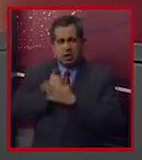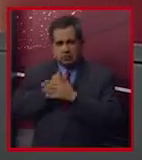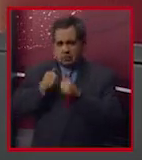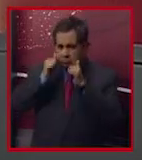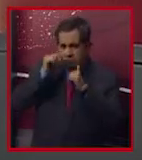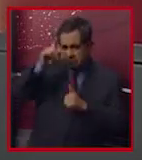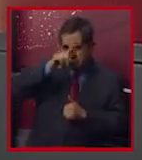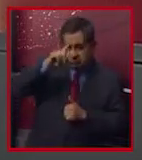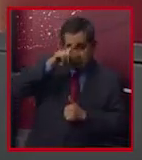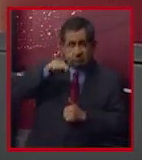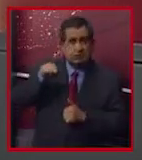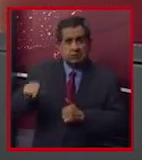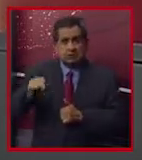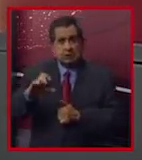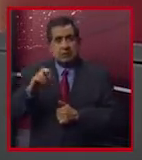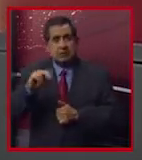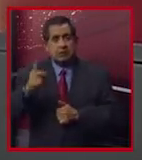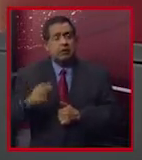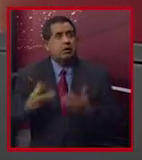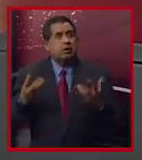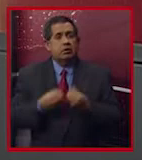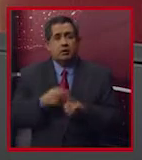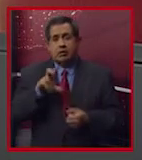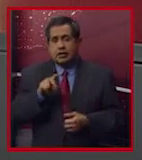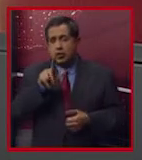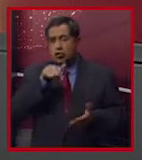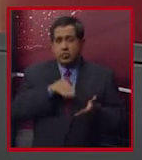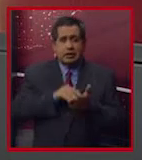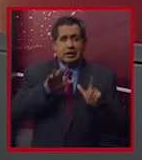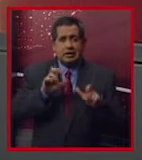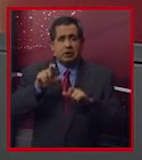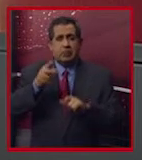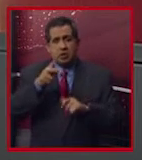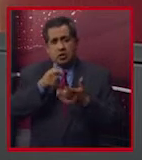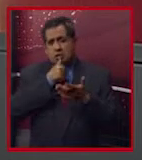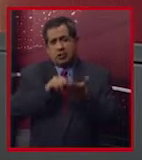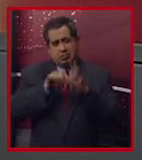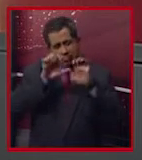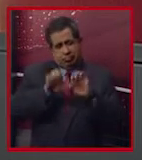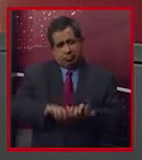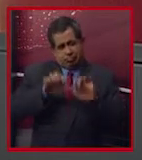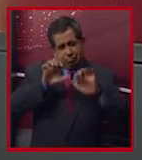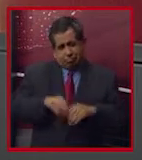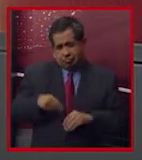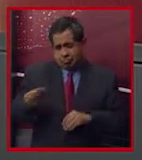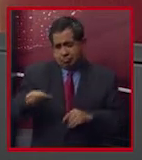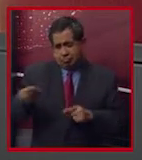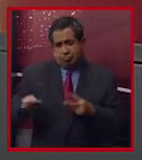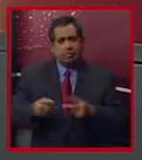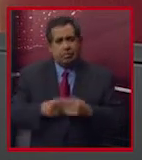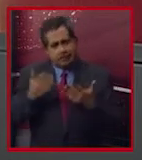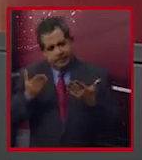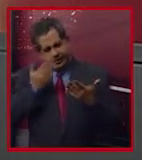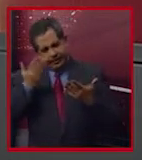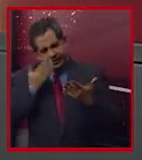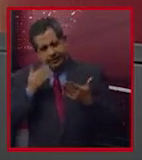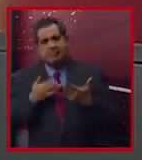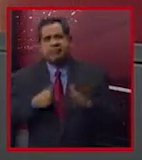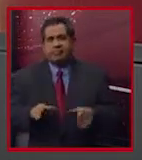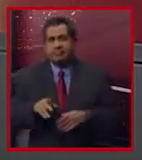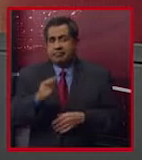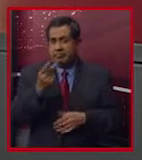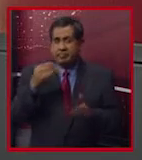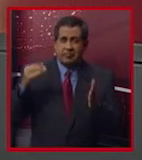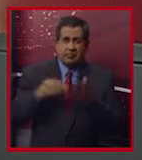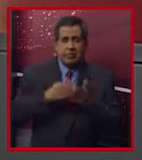asesoría. Este organismo autónomo recibió 38.722 escritos de queja, los cuales, previo análisis, derivaron en la apertura de